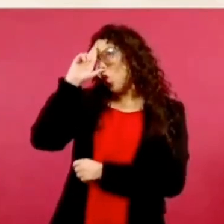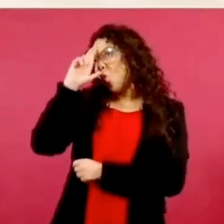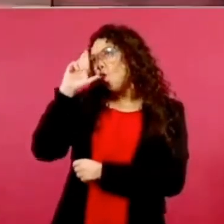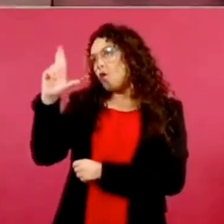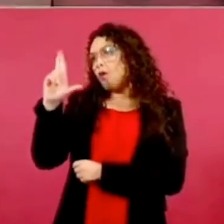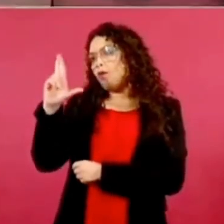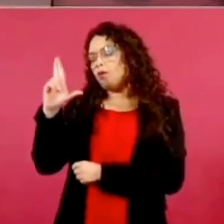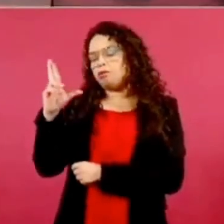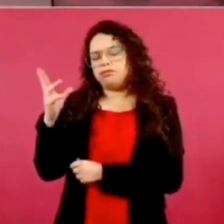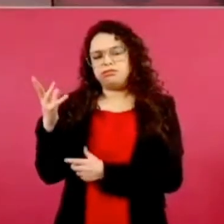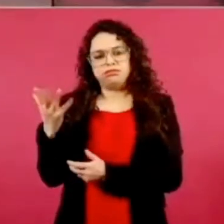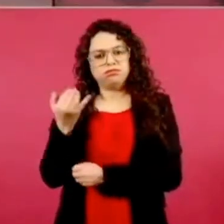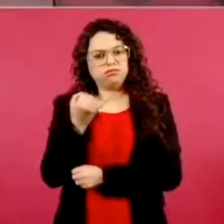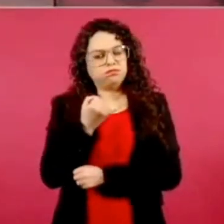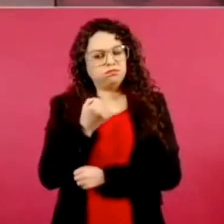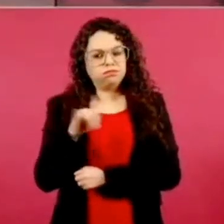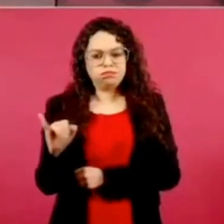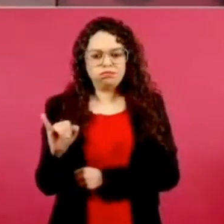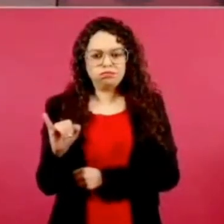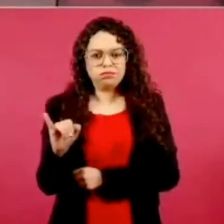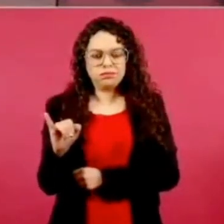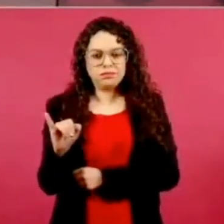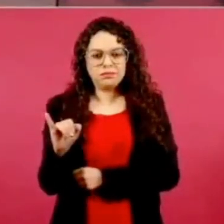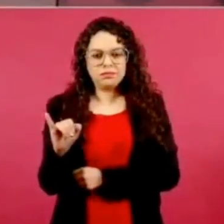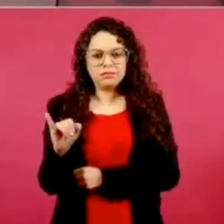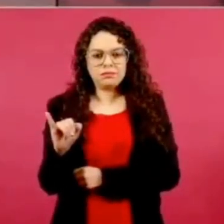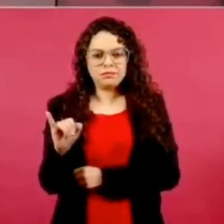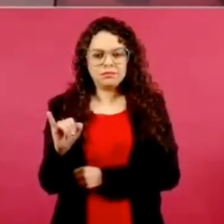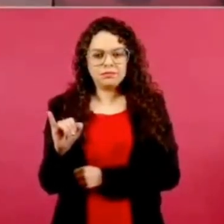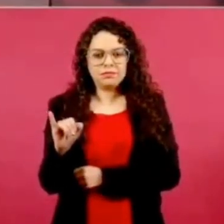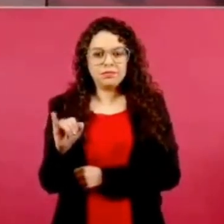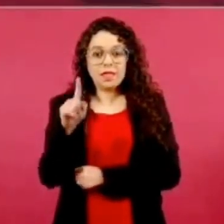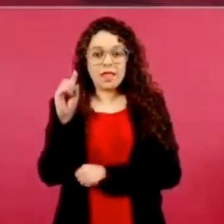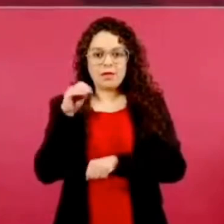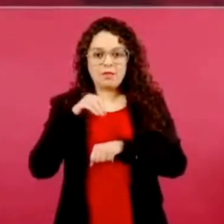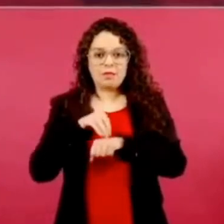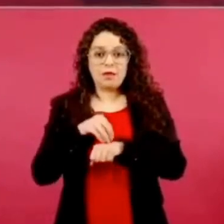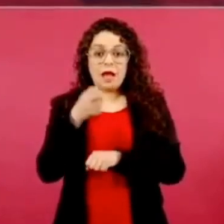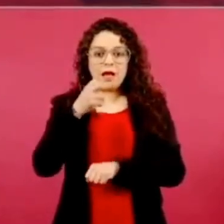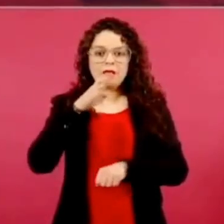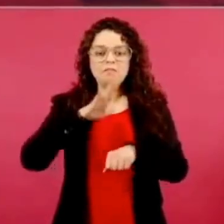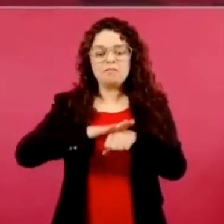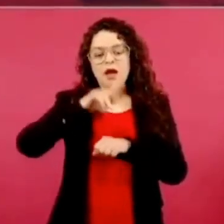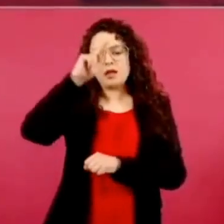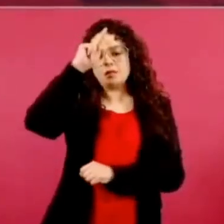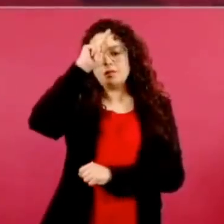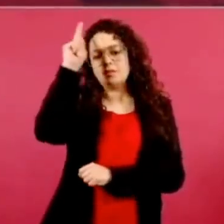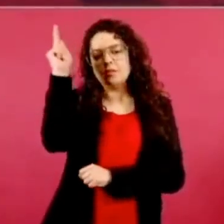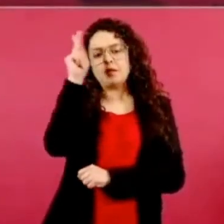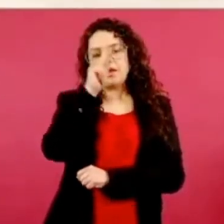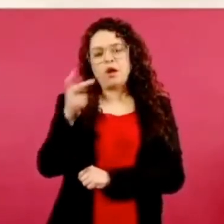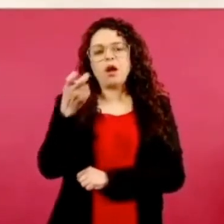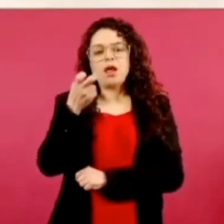Y agregaba, y ese es el peor de los males,